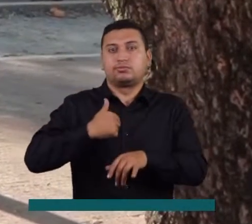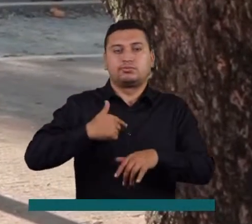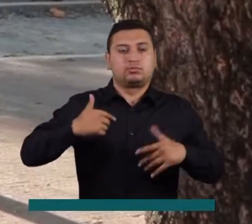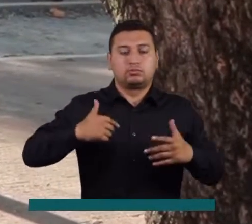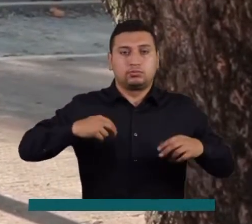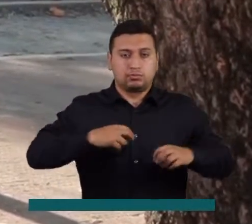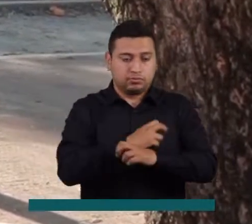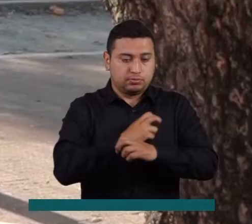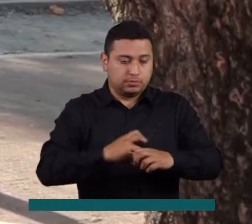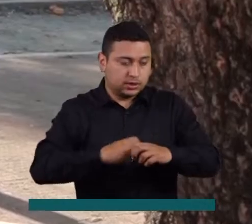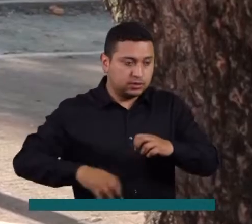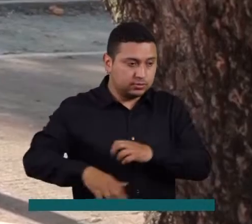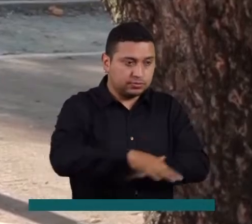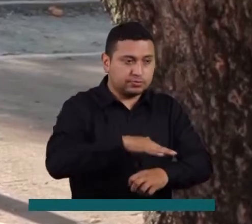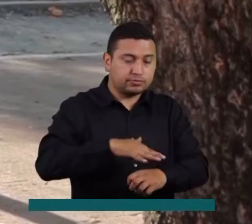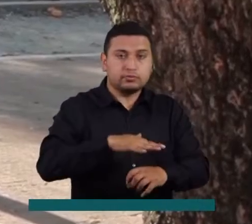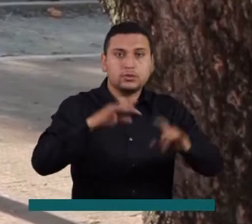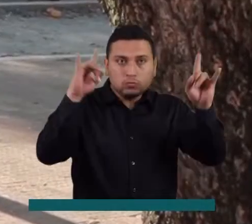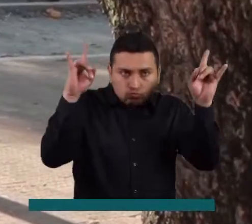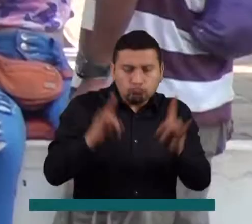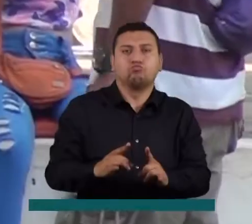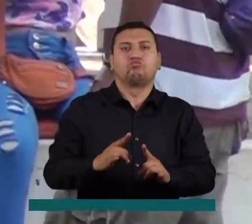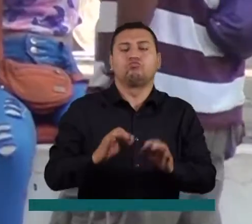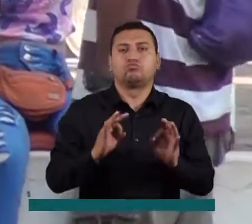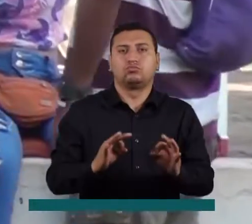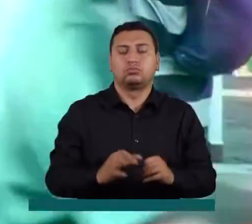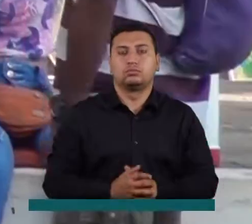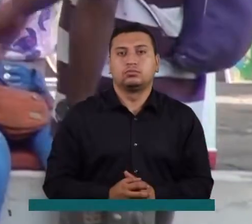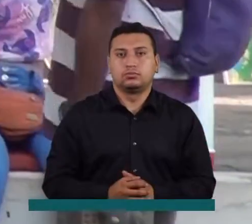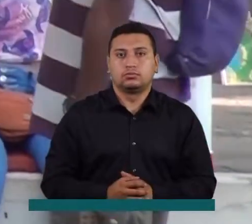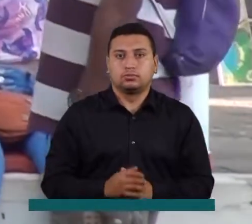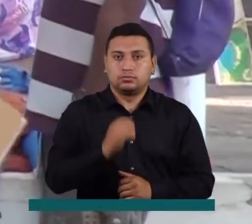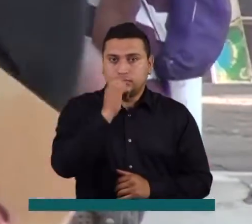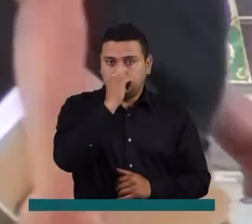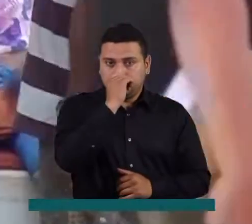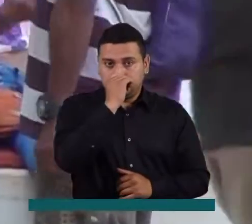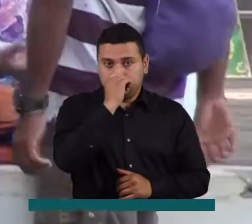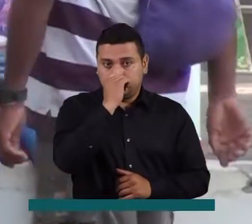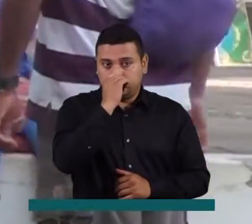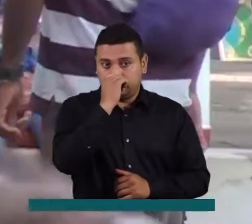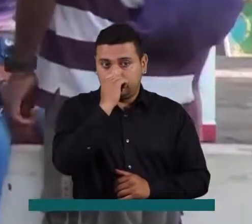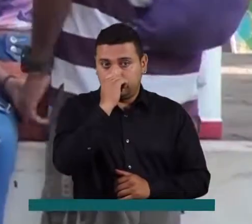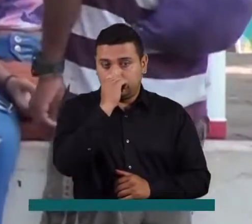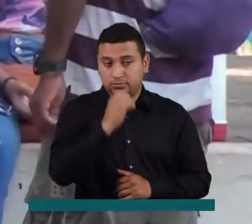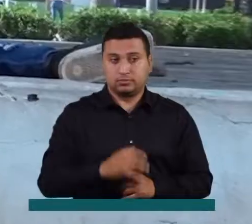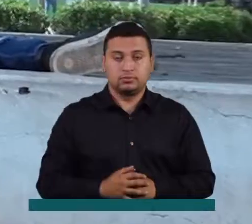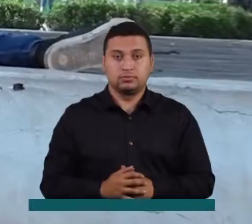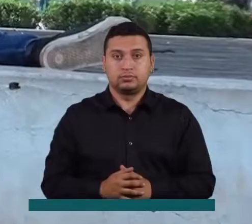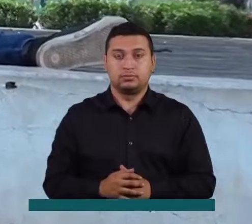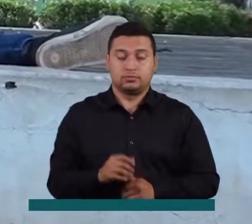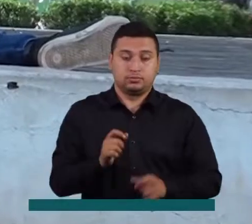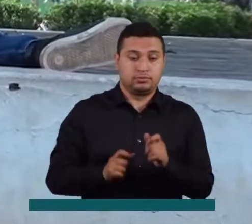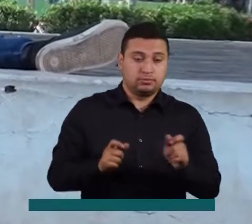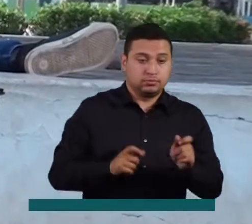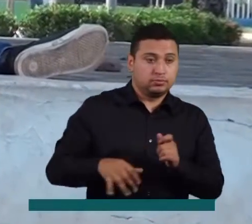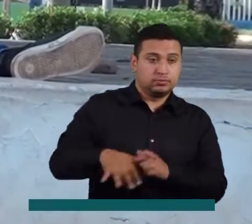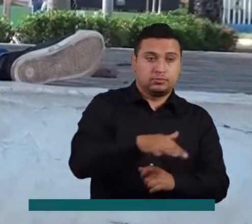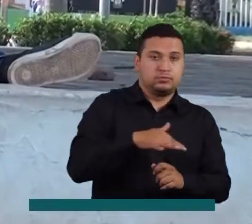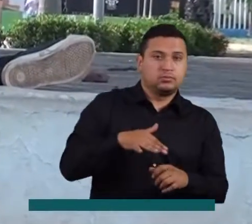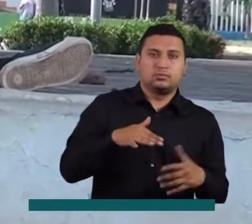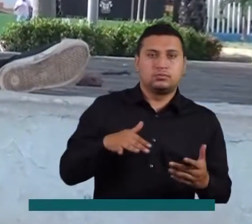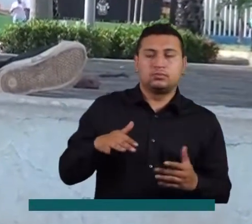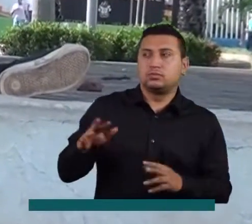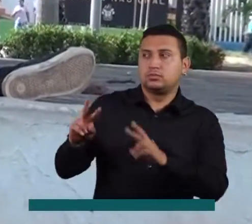entonces me toca venir aquí en el parque a agarrar señal. La mayoría de los operadores que trabajan en Puerto Carreño comparten las antenas repetidoras